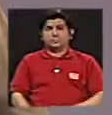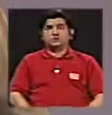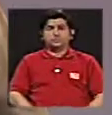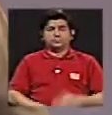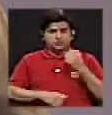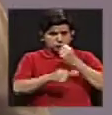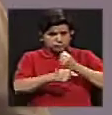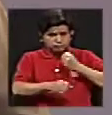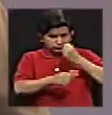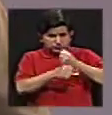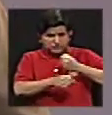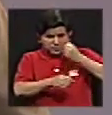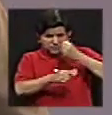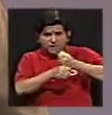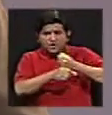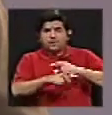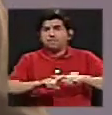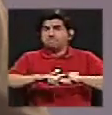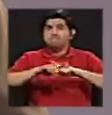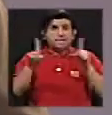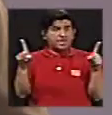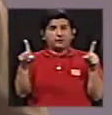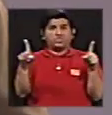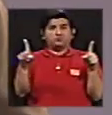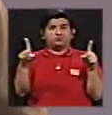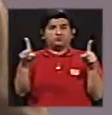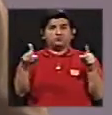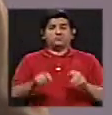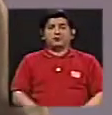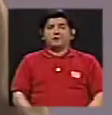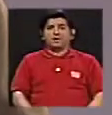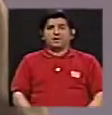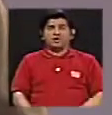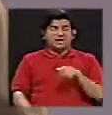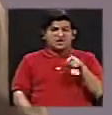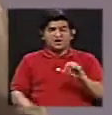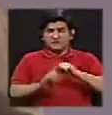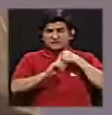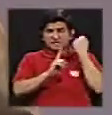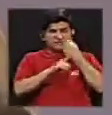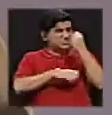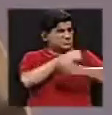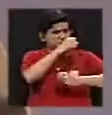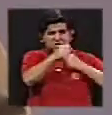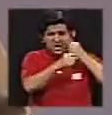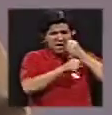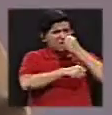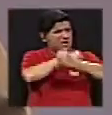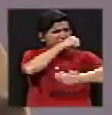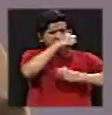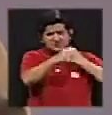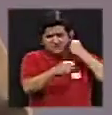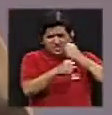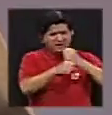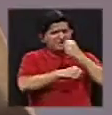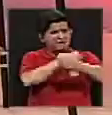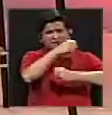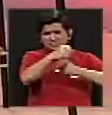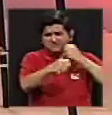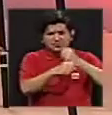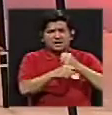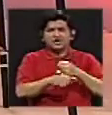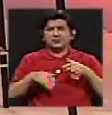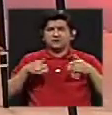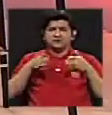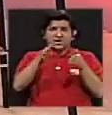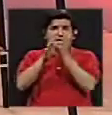su labor, y sin embargo pasaron años. Uh-huh. Y